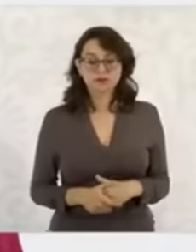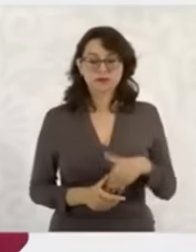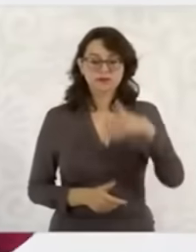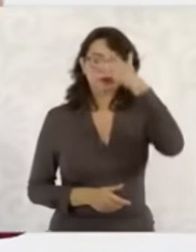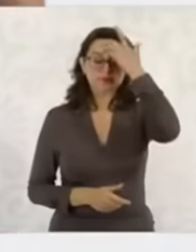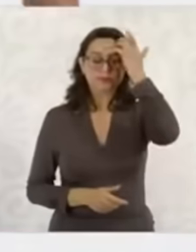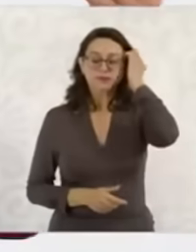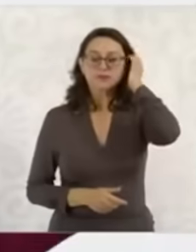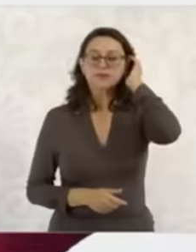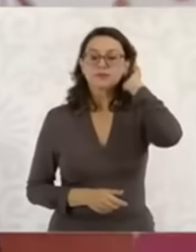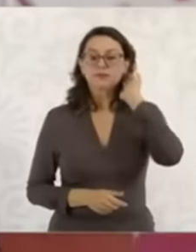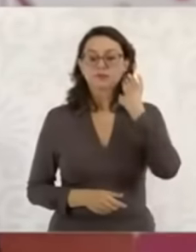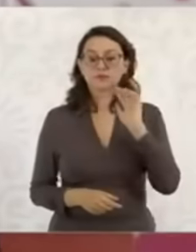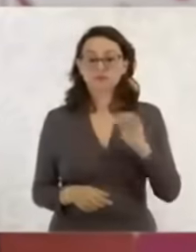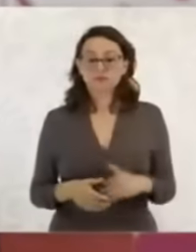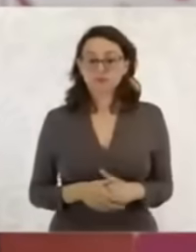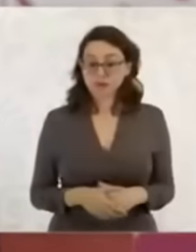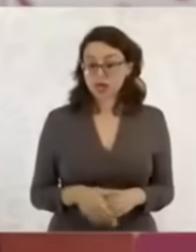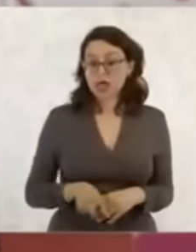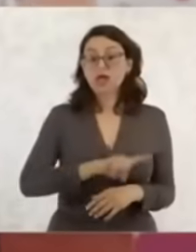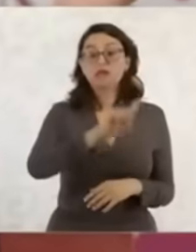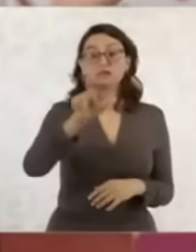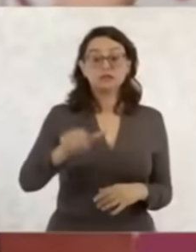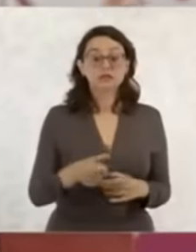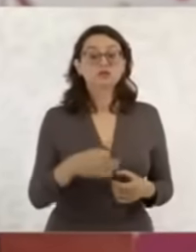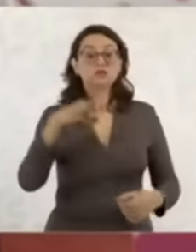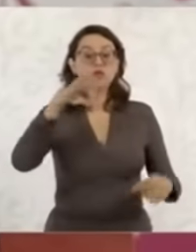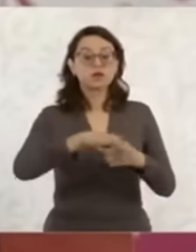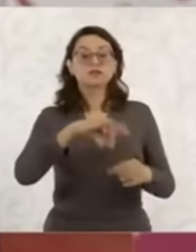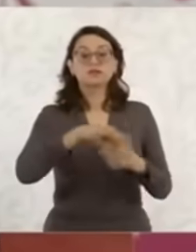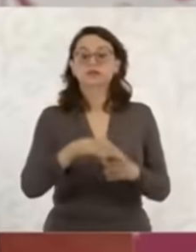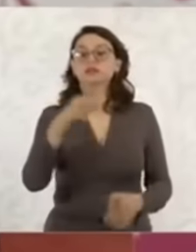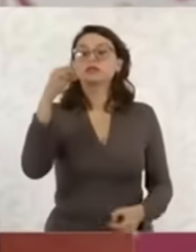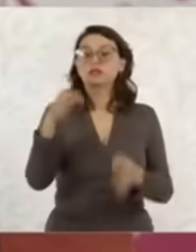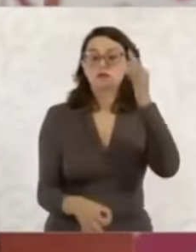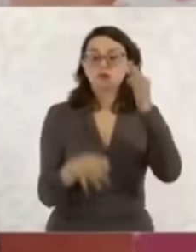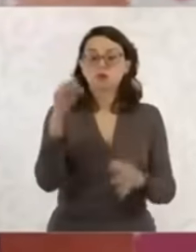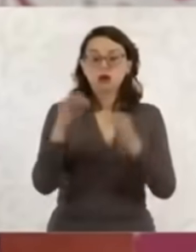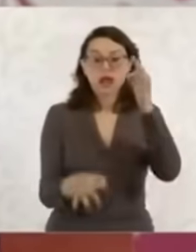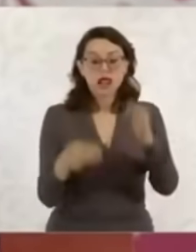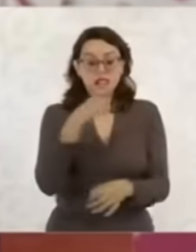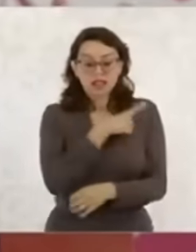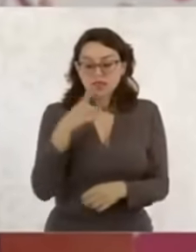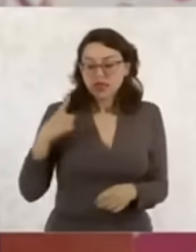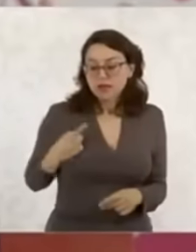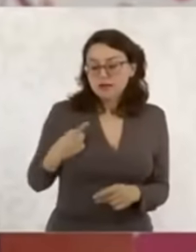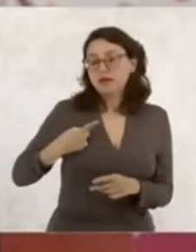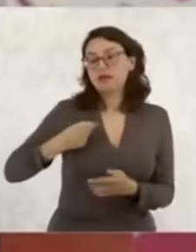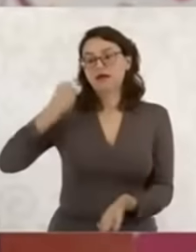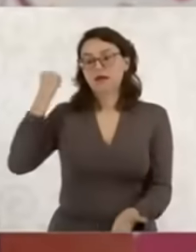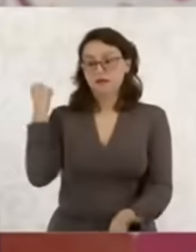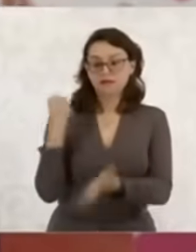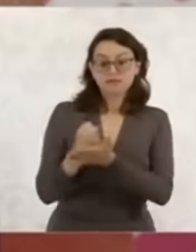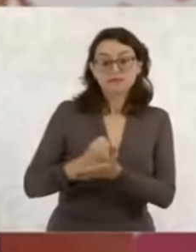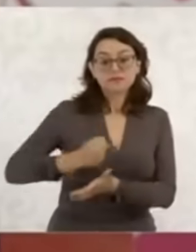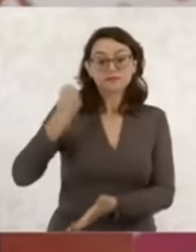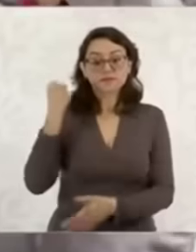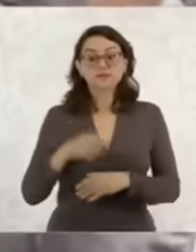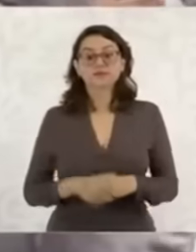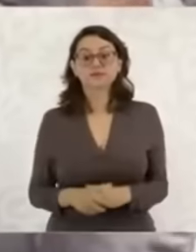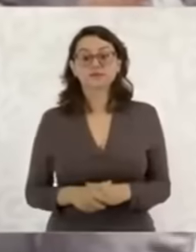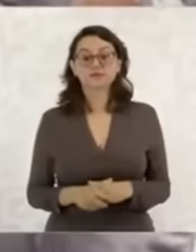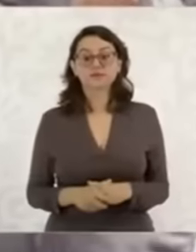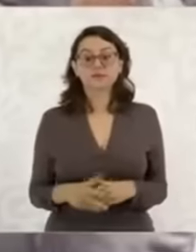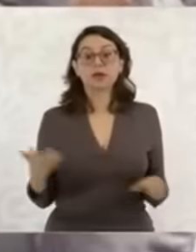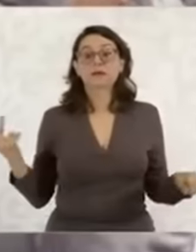Después viene la calificación del Tribunal Electoral, así es nuestra ley. Bueno, en ese tiempo del conteo distrital